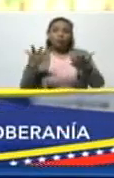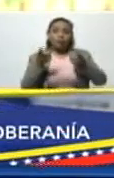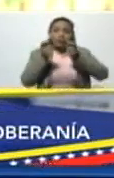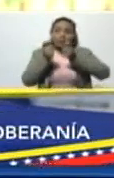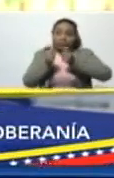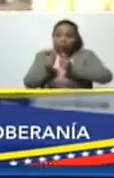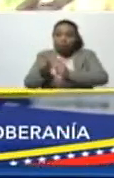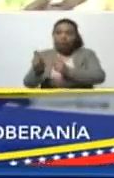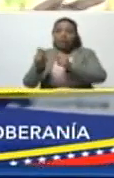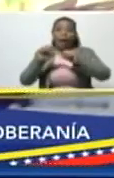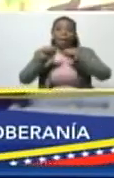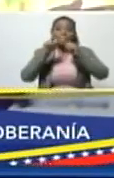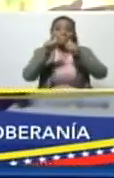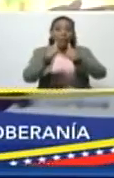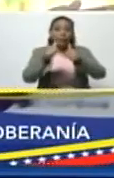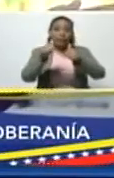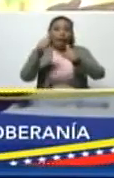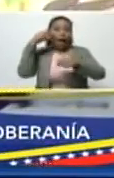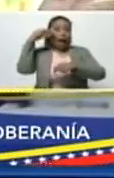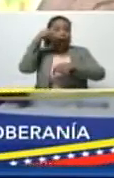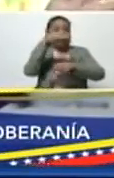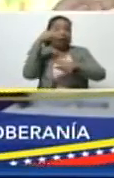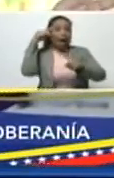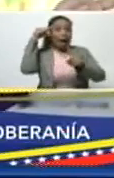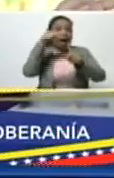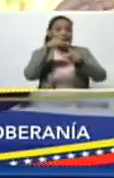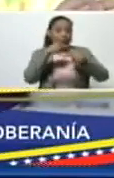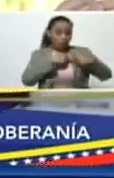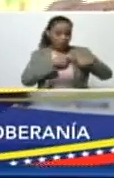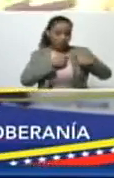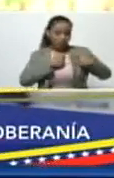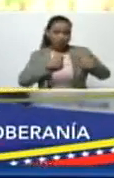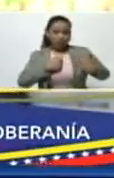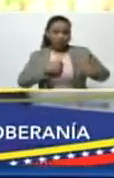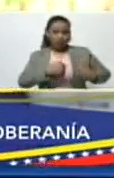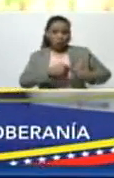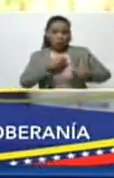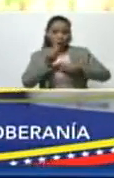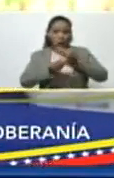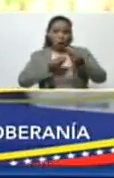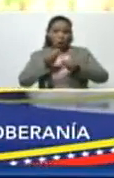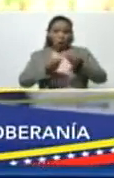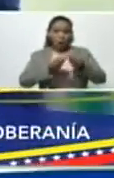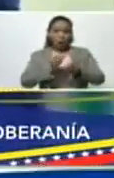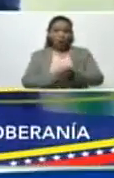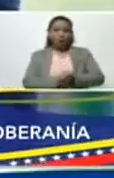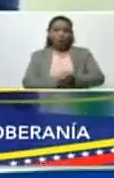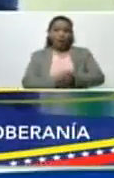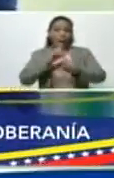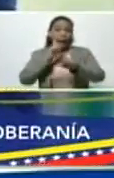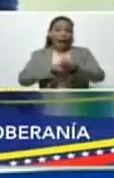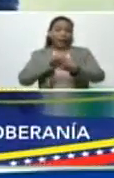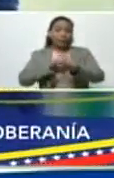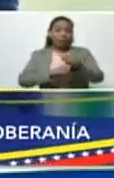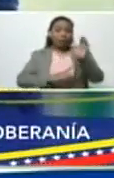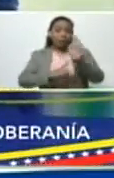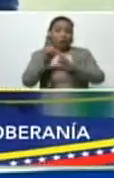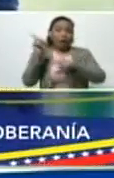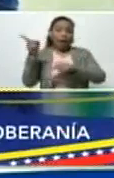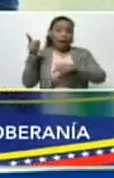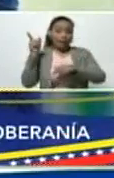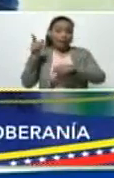tratamientos que empiezan a apuntar hacia lo cardiovascular, dices tú. Correcto. Llevará un tiempo desarrollarlo, pero ese es el camino que